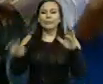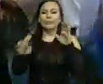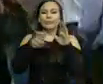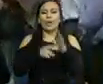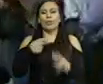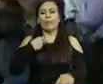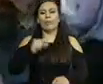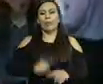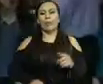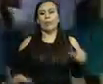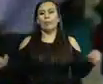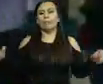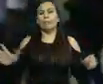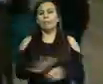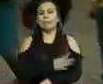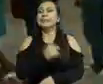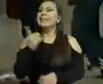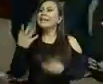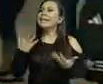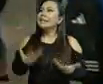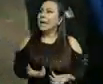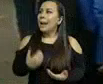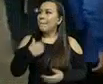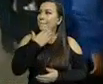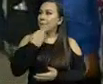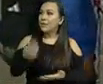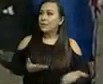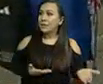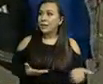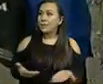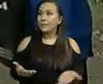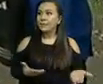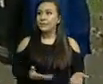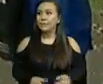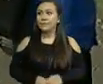buen dia amiga que requieren ustedes aquí para un mejor servicio